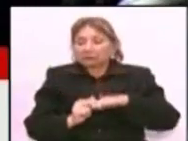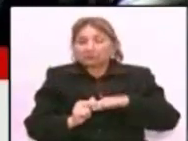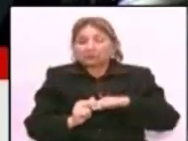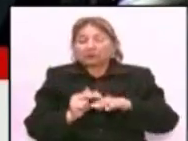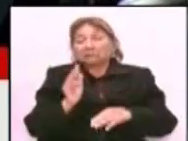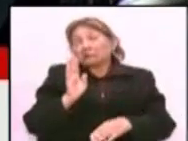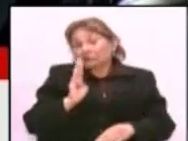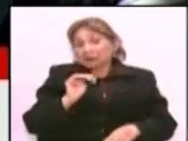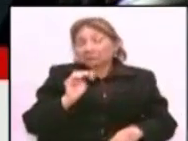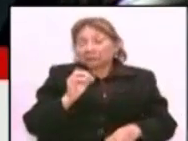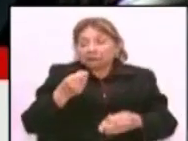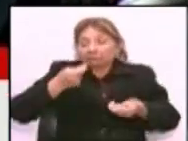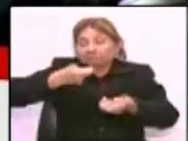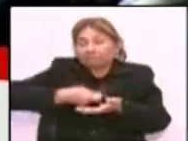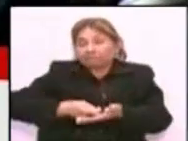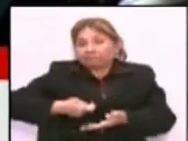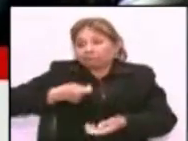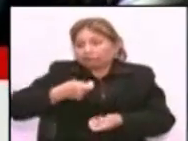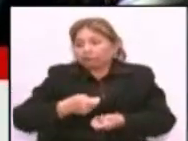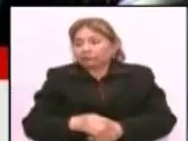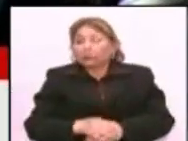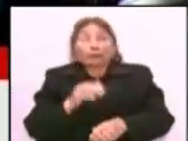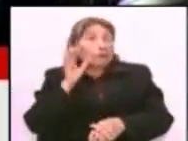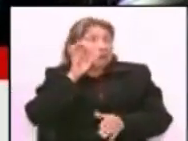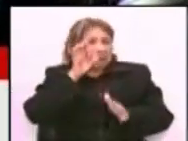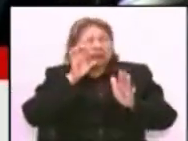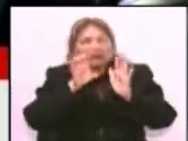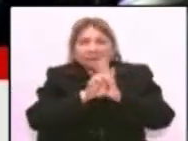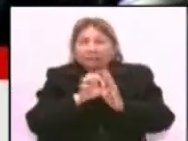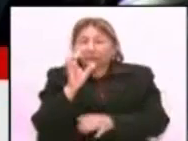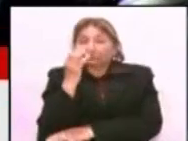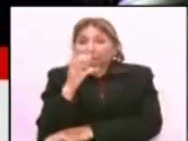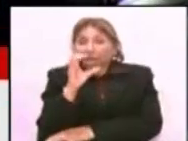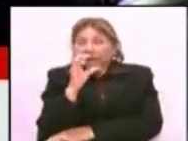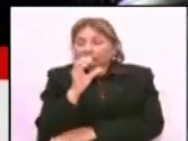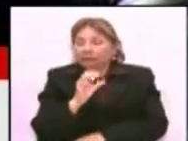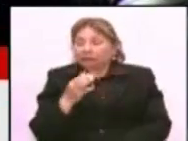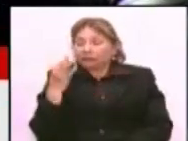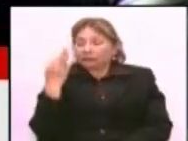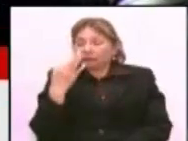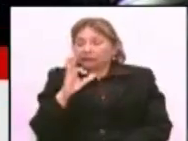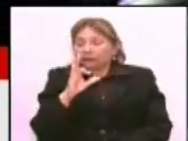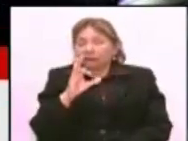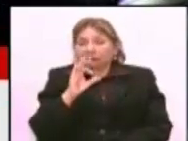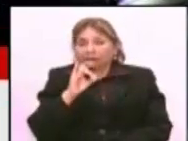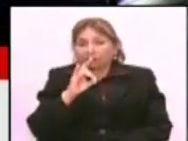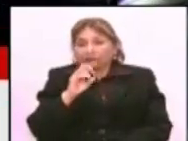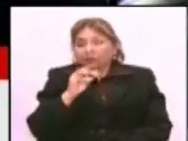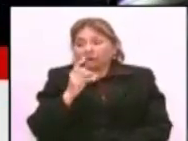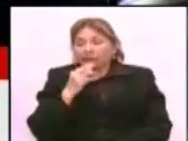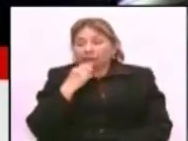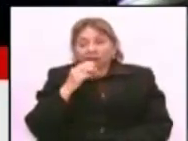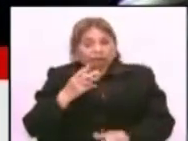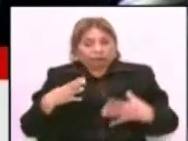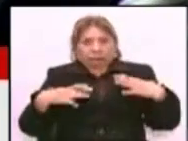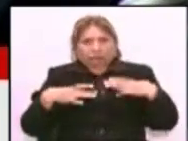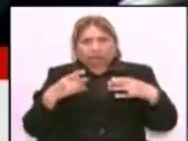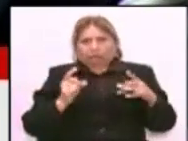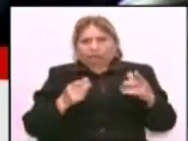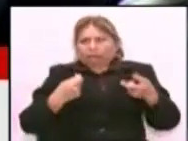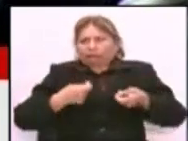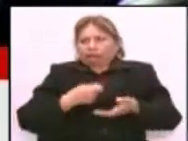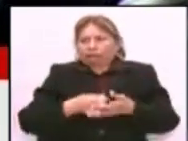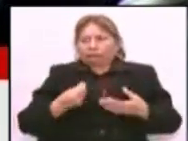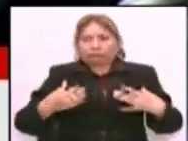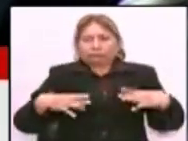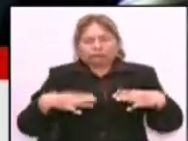están entrando a este tipo de instrumentos, ¿no? Por ejemplo, en Colombia las fundaciones no invierten en este mecanismo para volverse ricos o